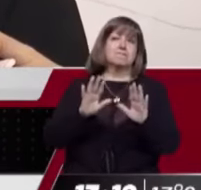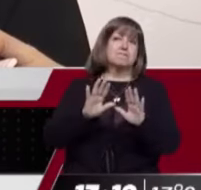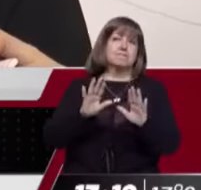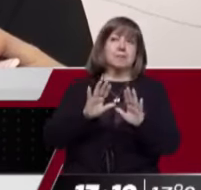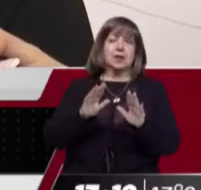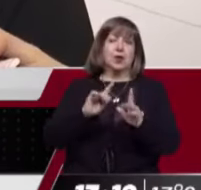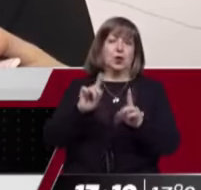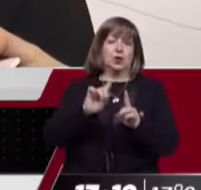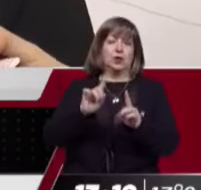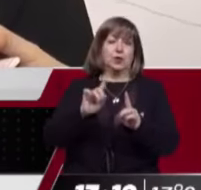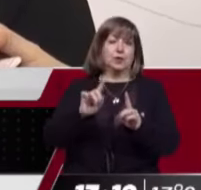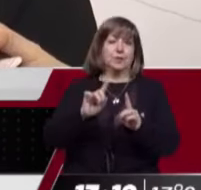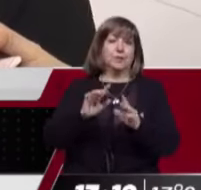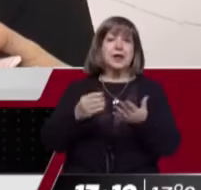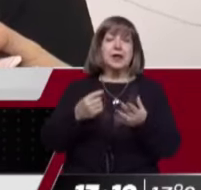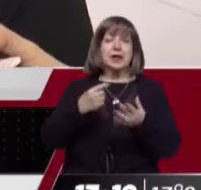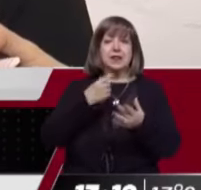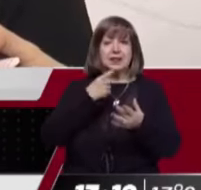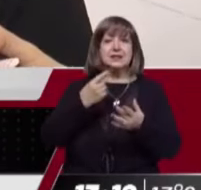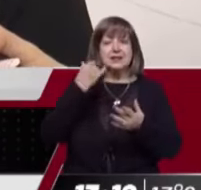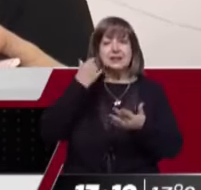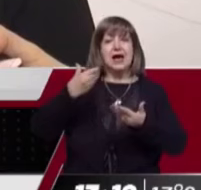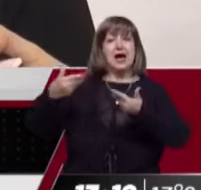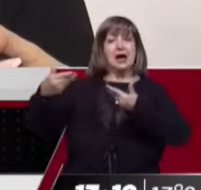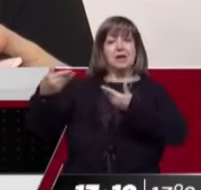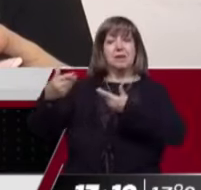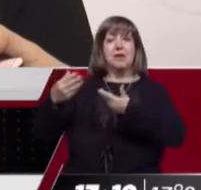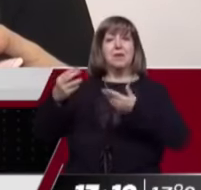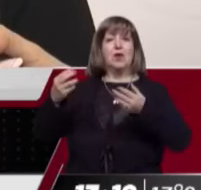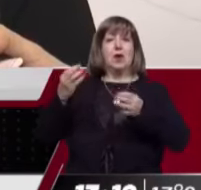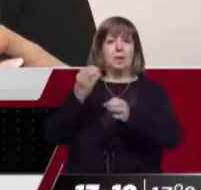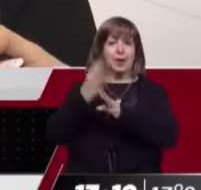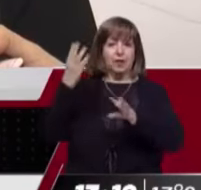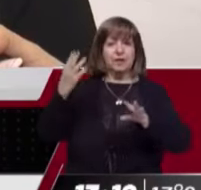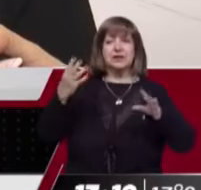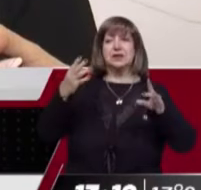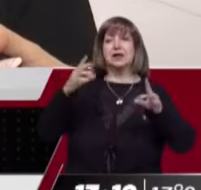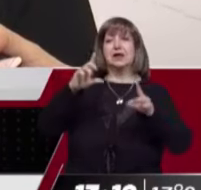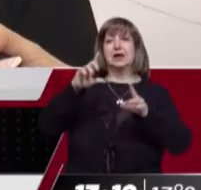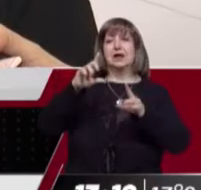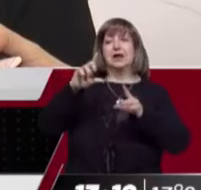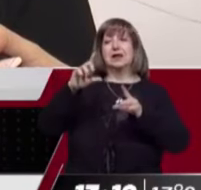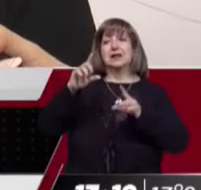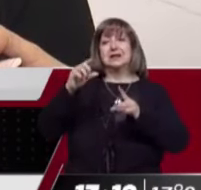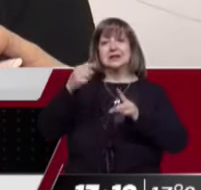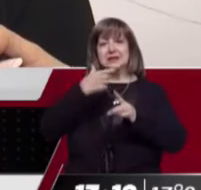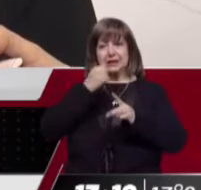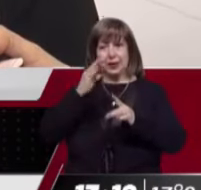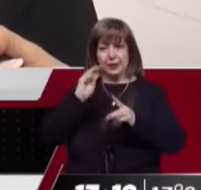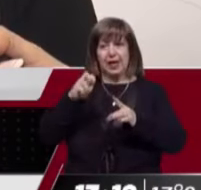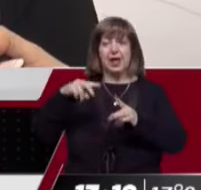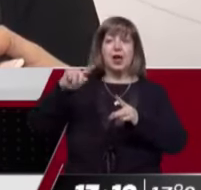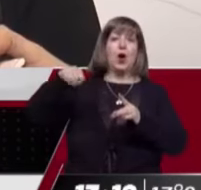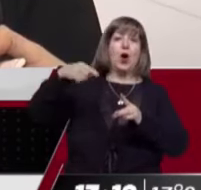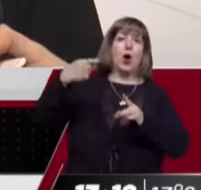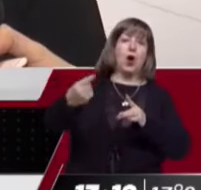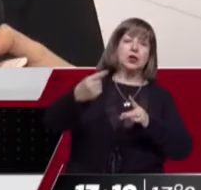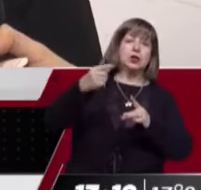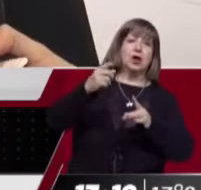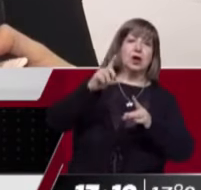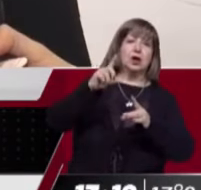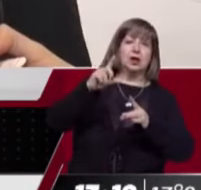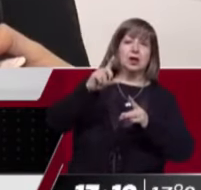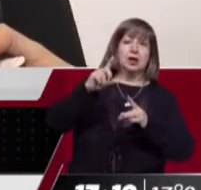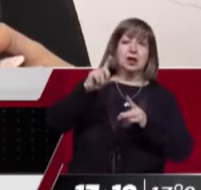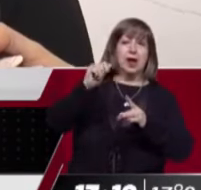también con el asesoramiento de los licenciados, licenciado Mario Lama Grande y licenciada Saín, quienes son los peritos que han intervenido en la causa